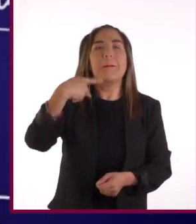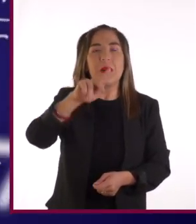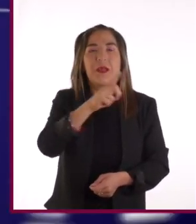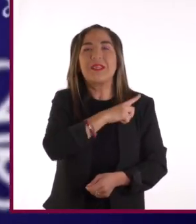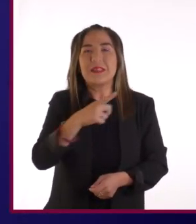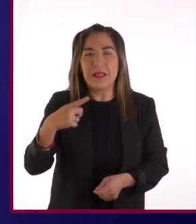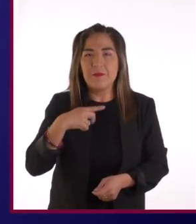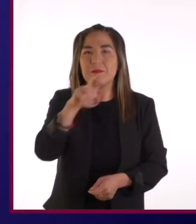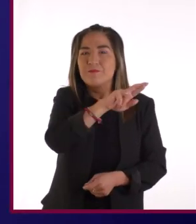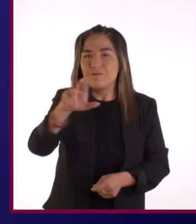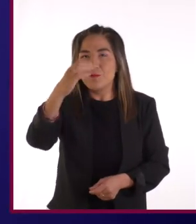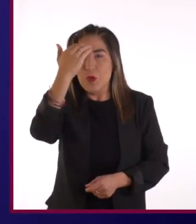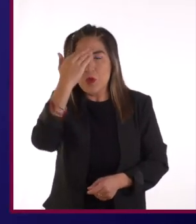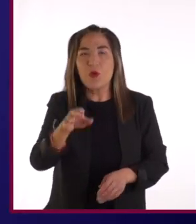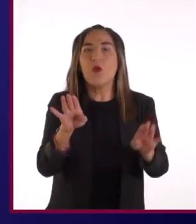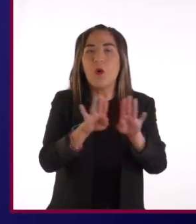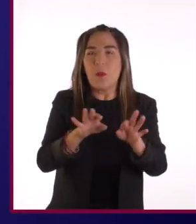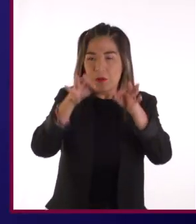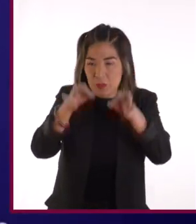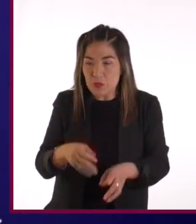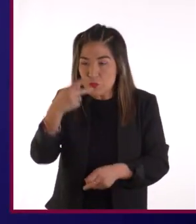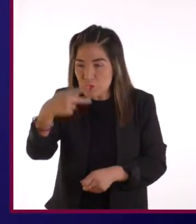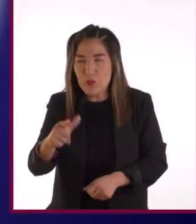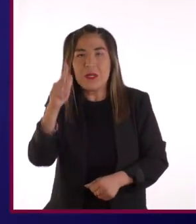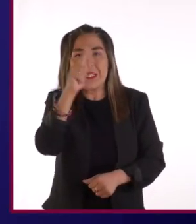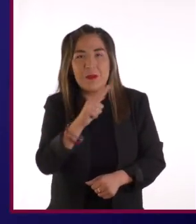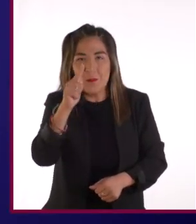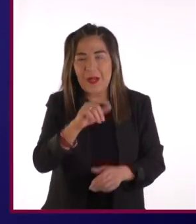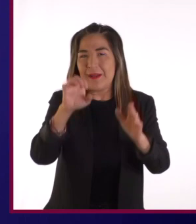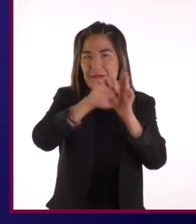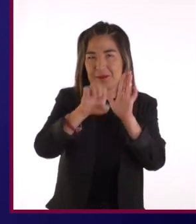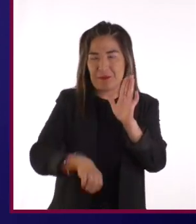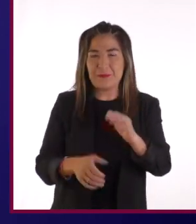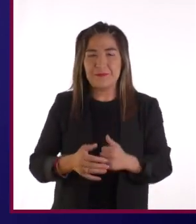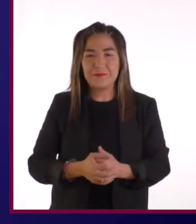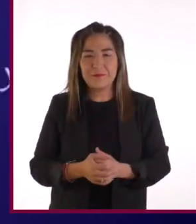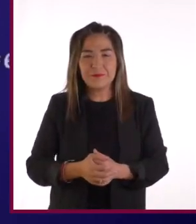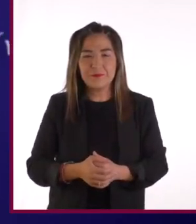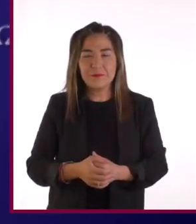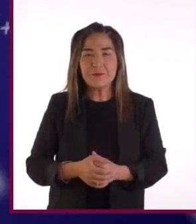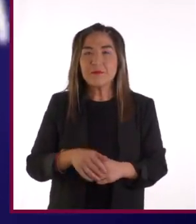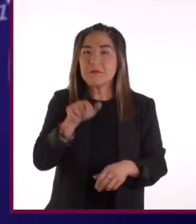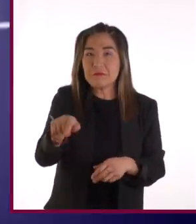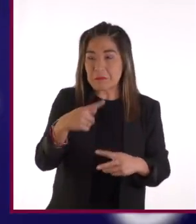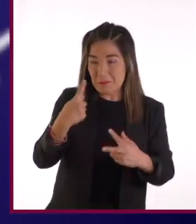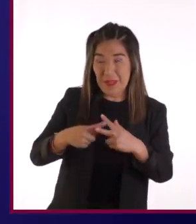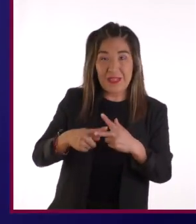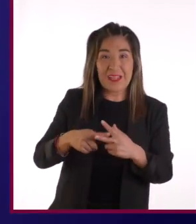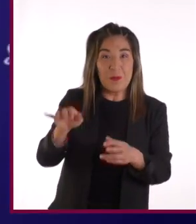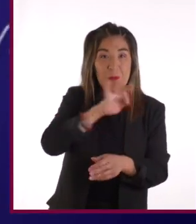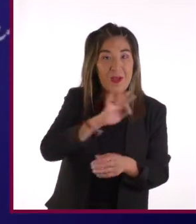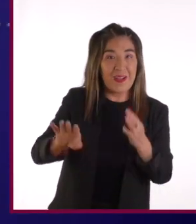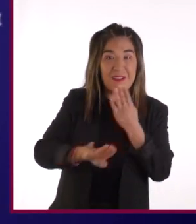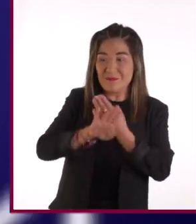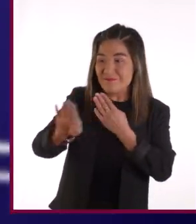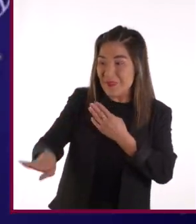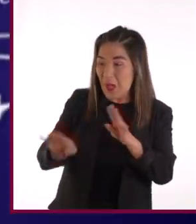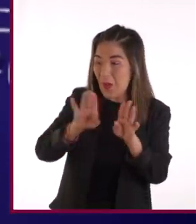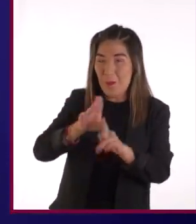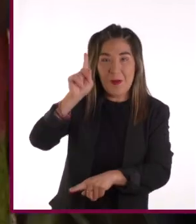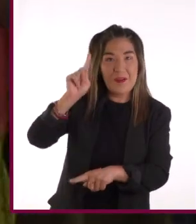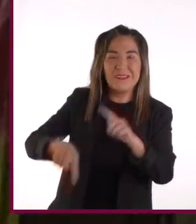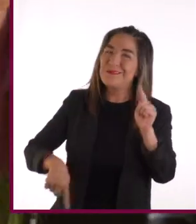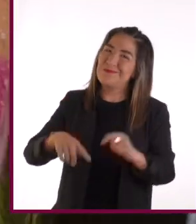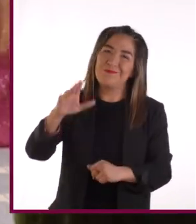coincido, pero tendremos que reconocerlo como tal, ¿no? ¿Por qué creo que es inevitable? Porque creo